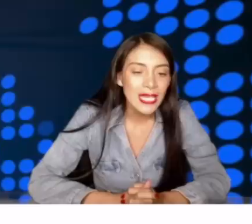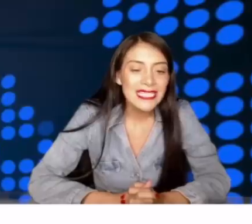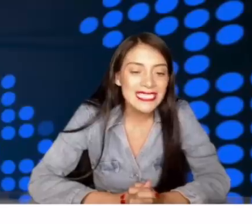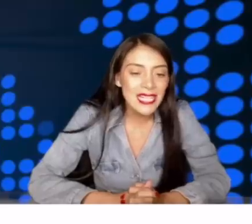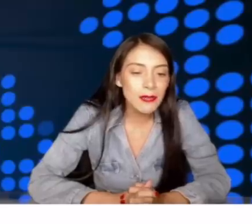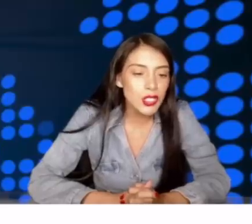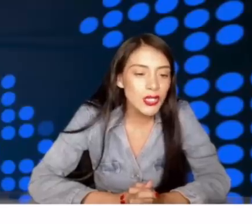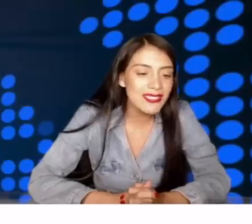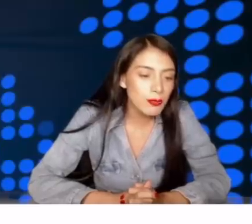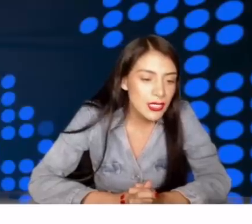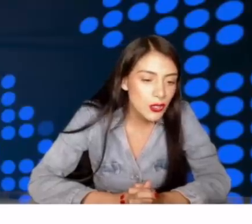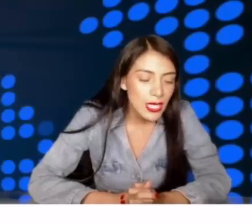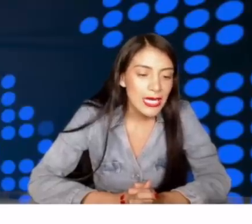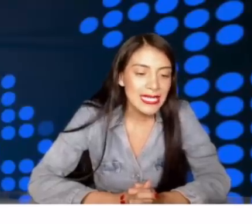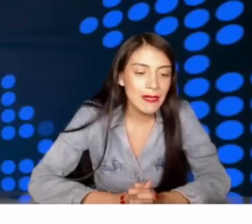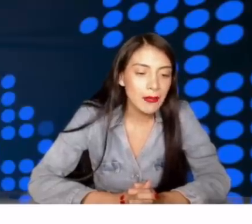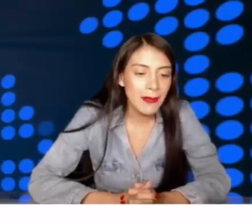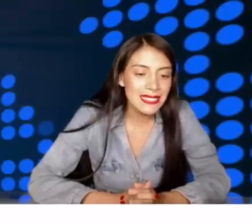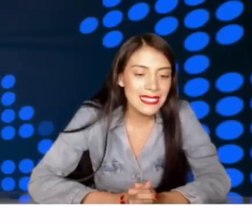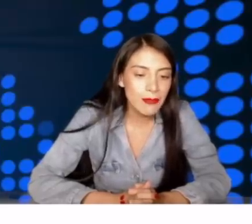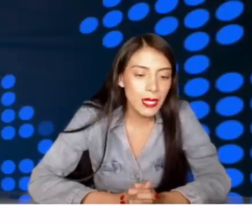Costó 100 millones de pesos y